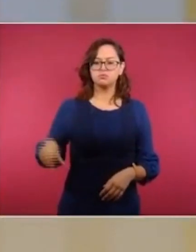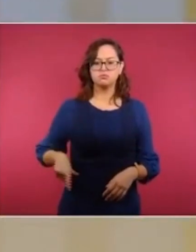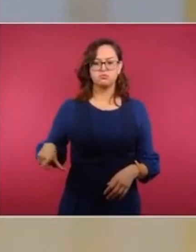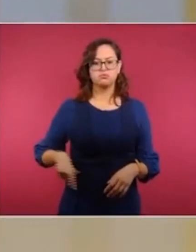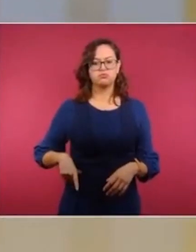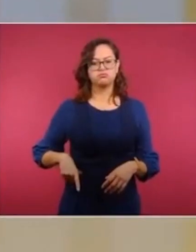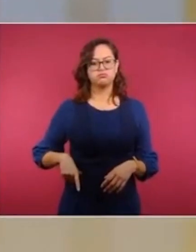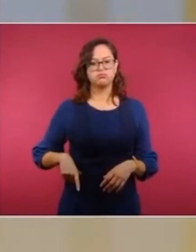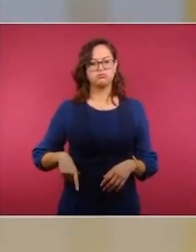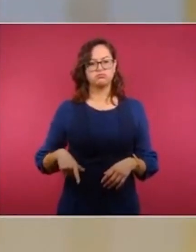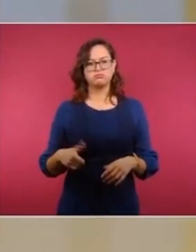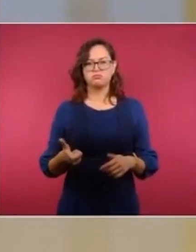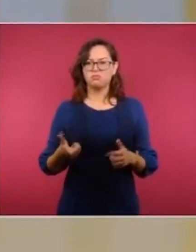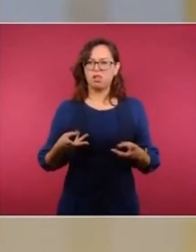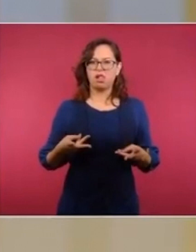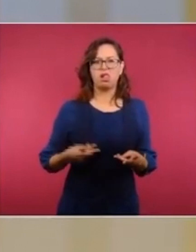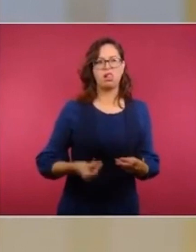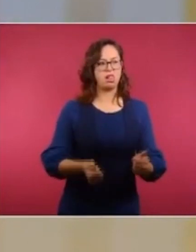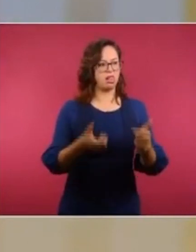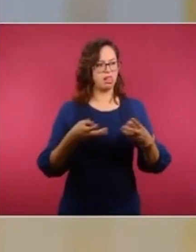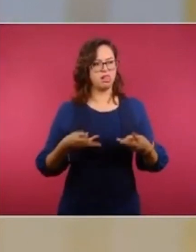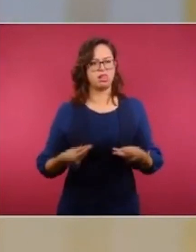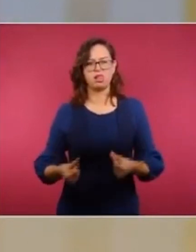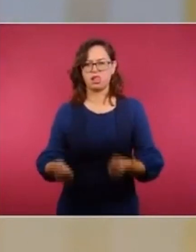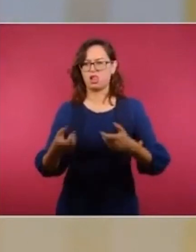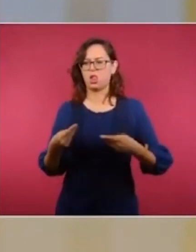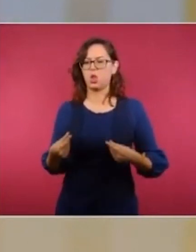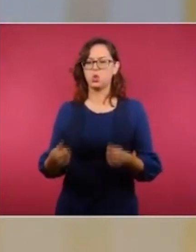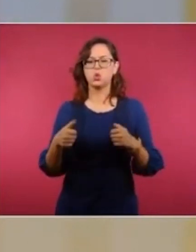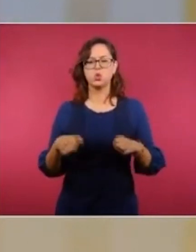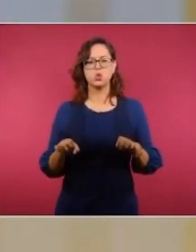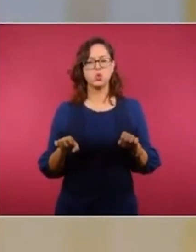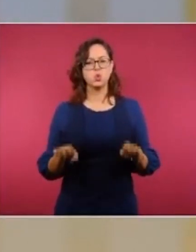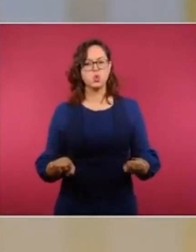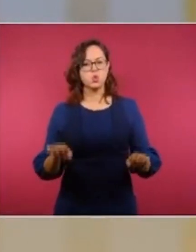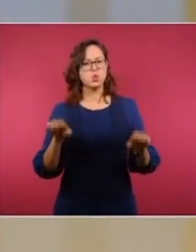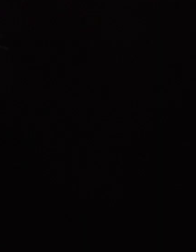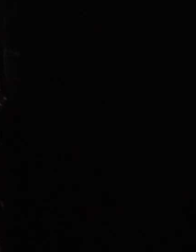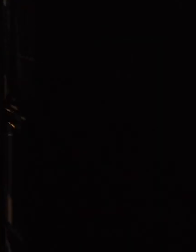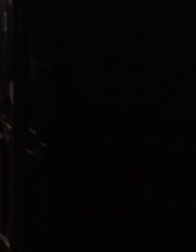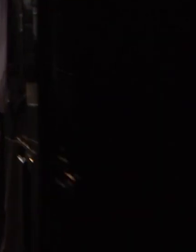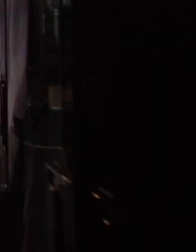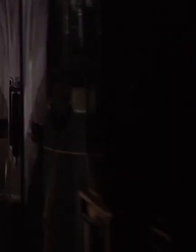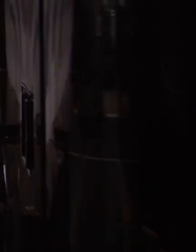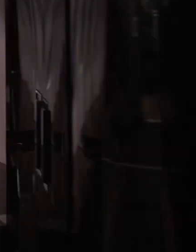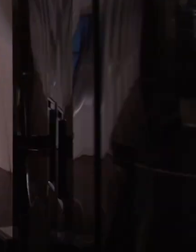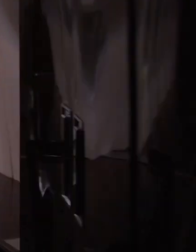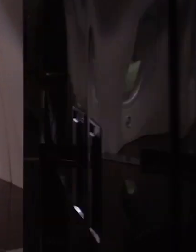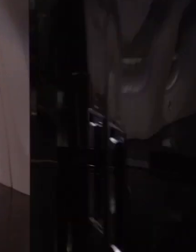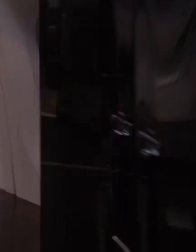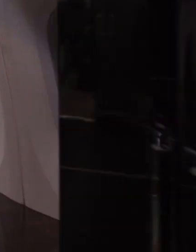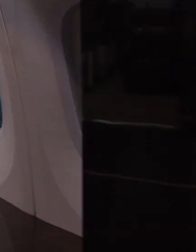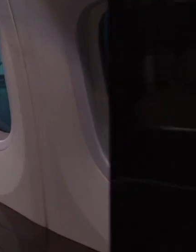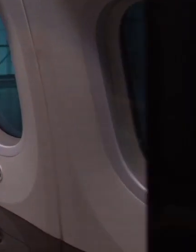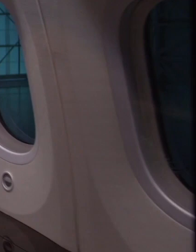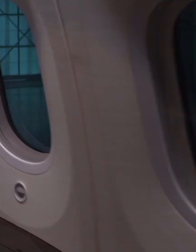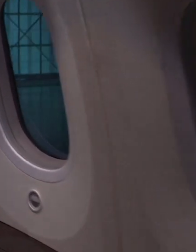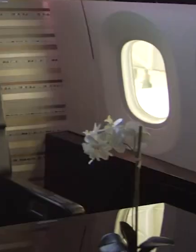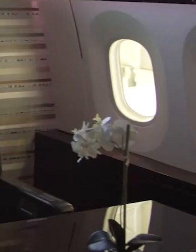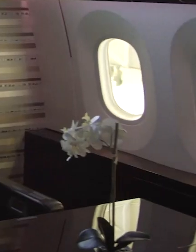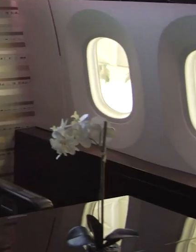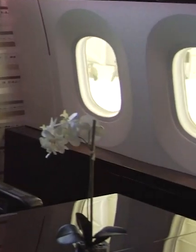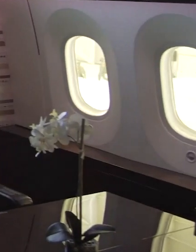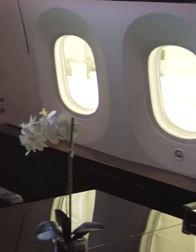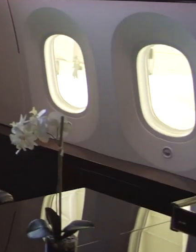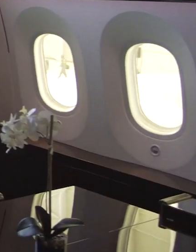en el gobierno durante todo el periodo neoliberal. La oficina presidencial está equipada con